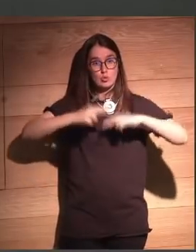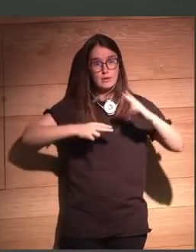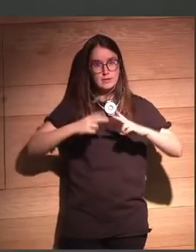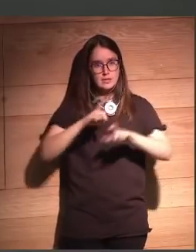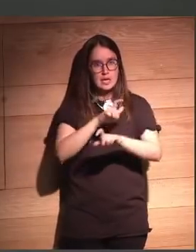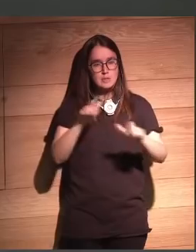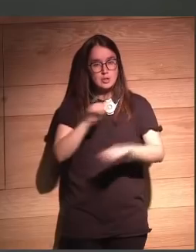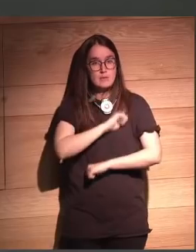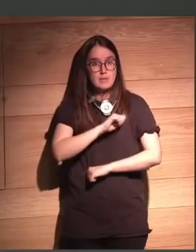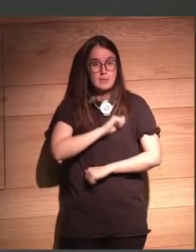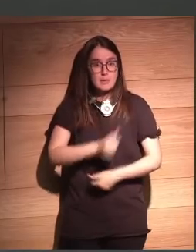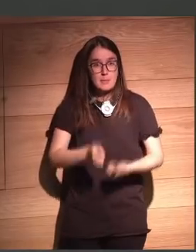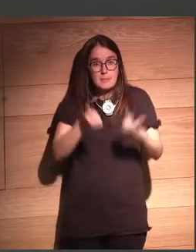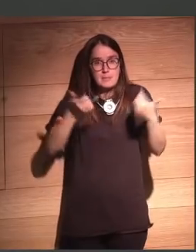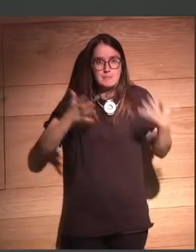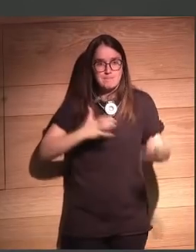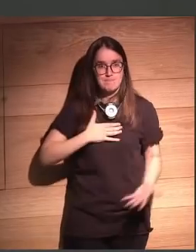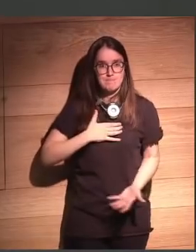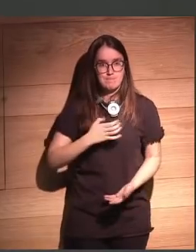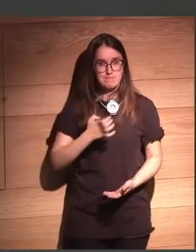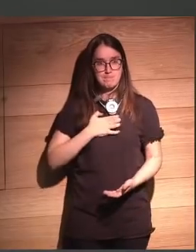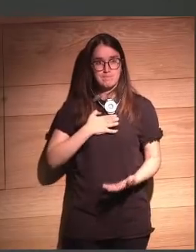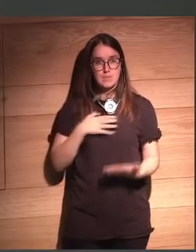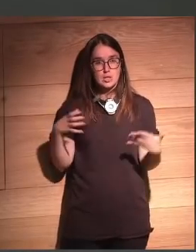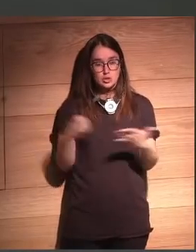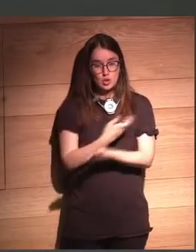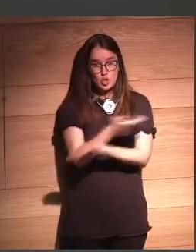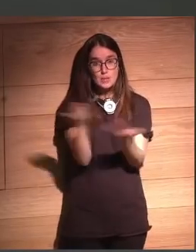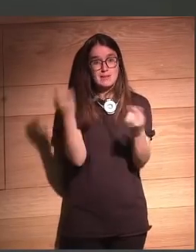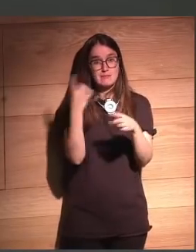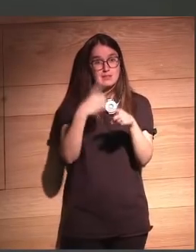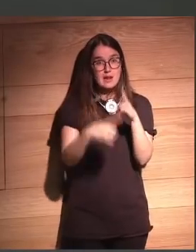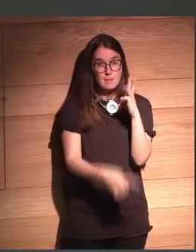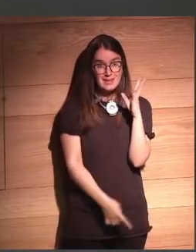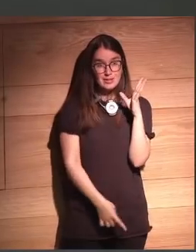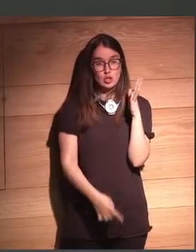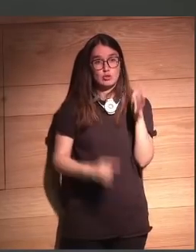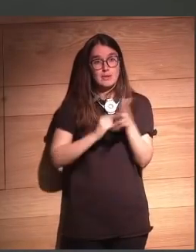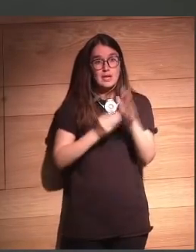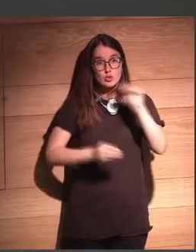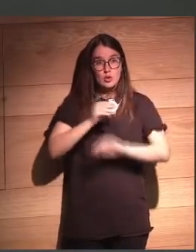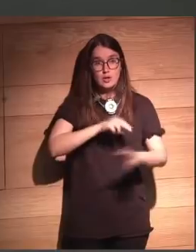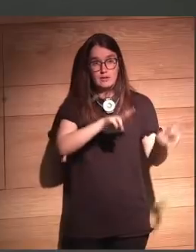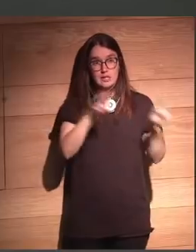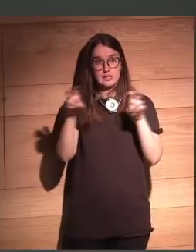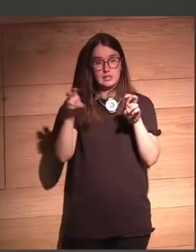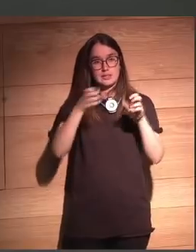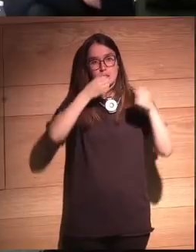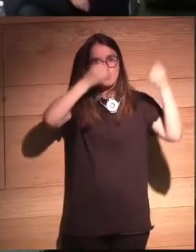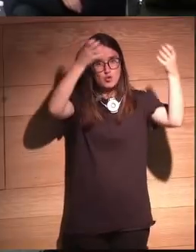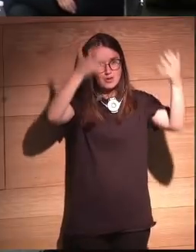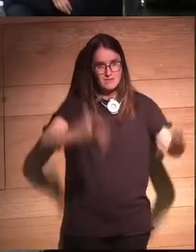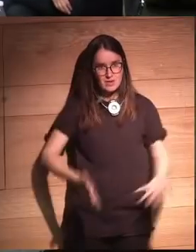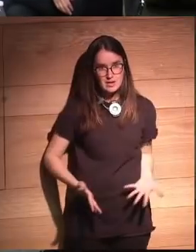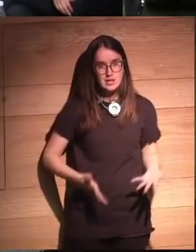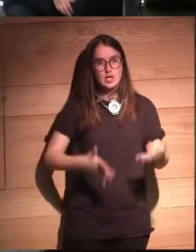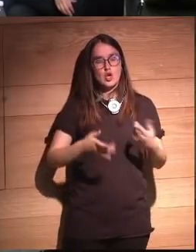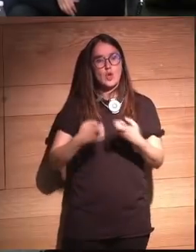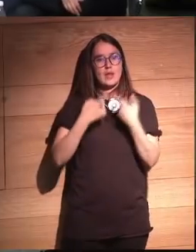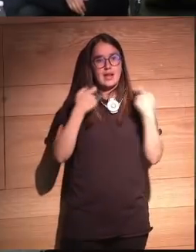gente no puede esperar más. Es que todos los demás elementos de solucionar el tema están fenomenal. Lo de